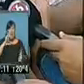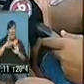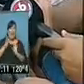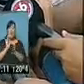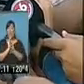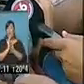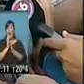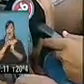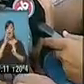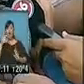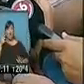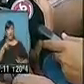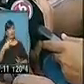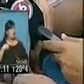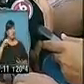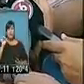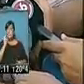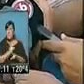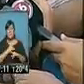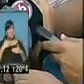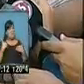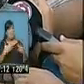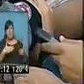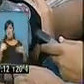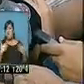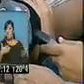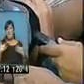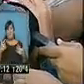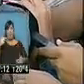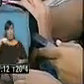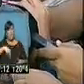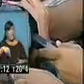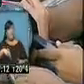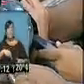Yo tengo siempre posiciones a favor. En este caso, absolutamente clara cuál es mi posición a favor. Entonces...